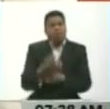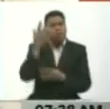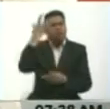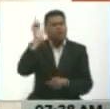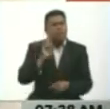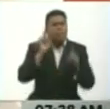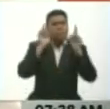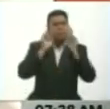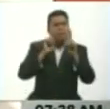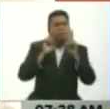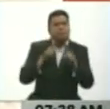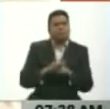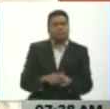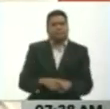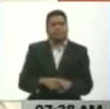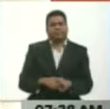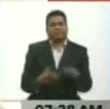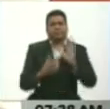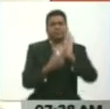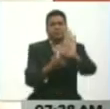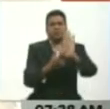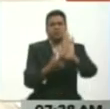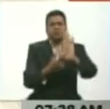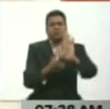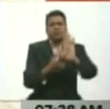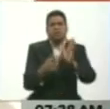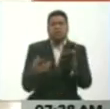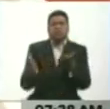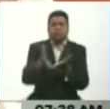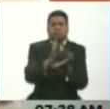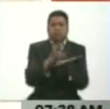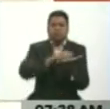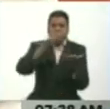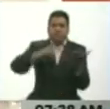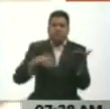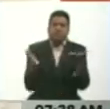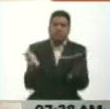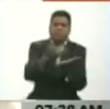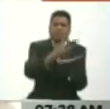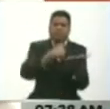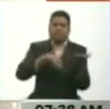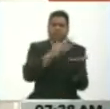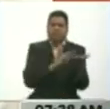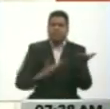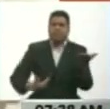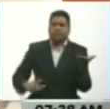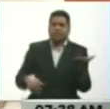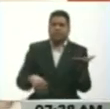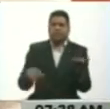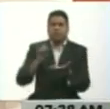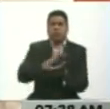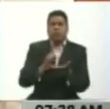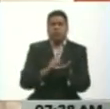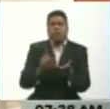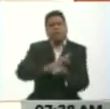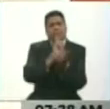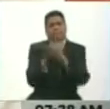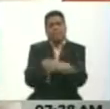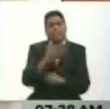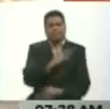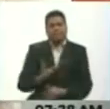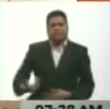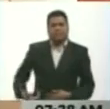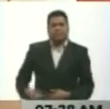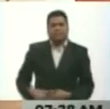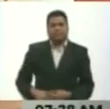población que a través de la figura del referéndum consultivo que existe en la Constitución, pero para consultar temas de interés, no para revocar el mandato del presidente,